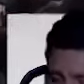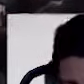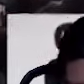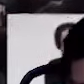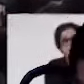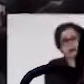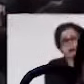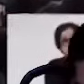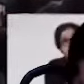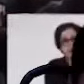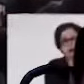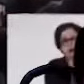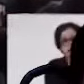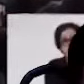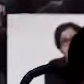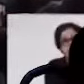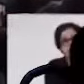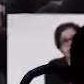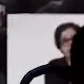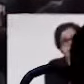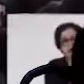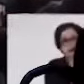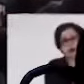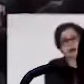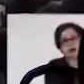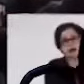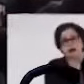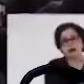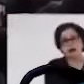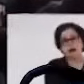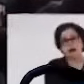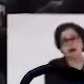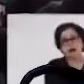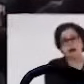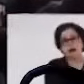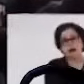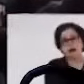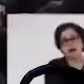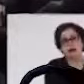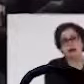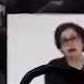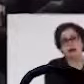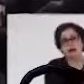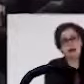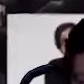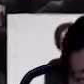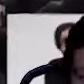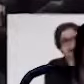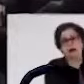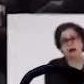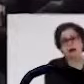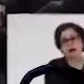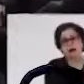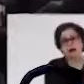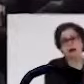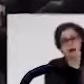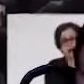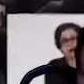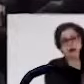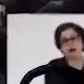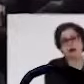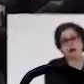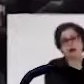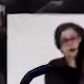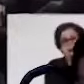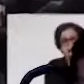sigue adelante, y le duela a quien le pese, a quien le pese, a los Estados Unidos, a